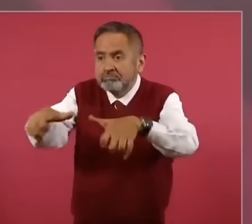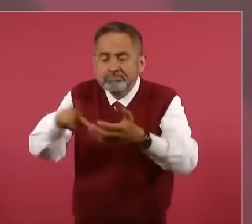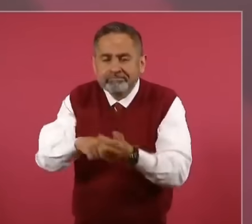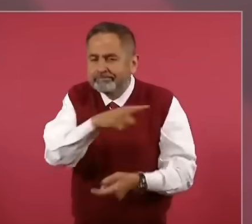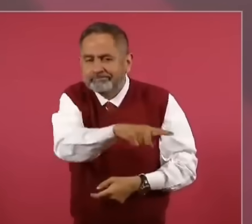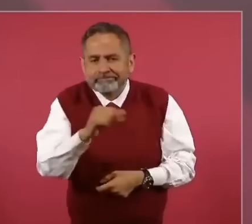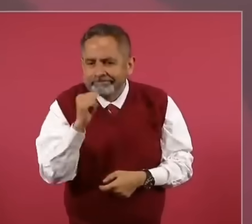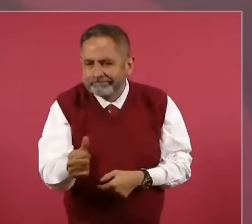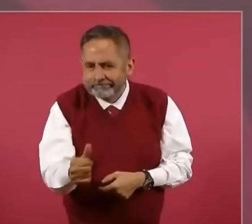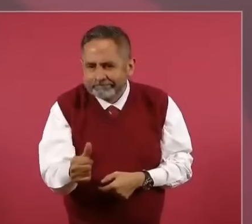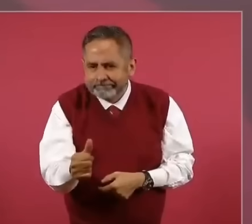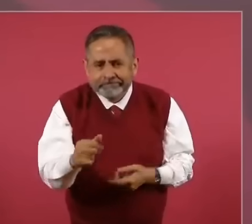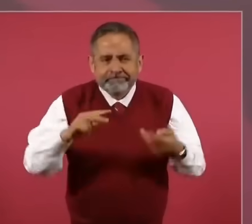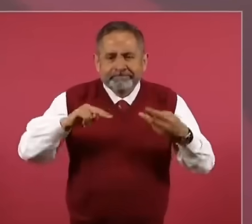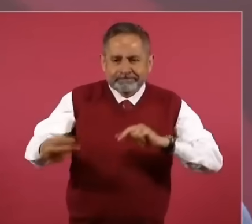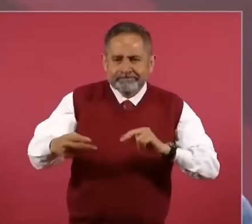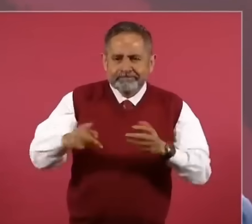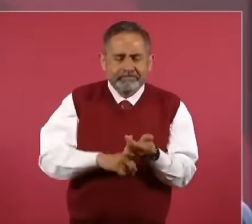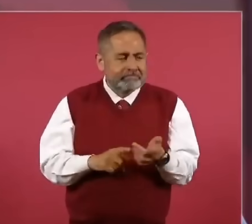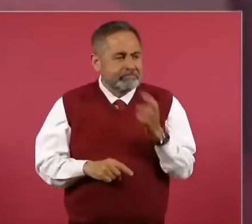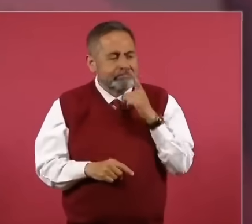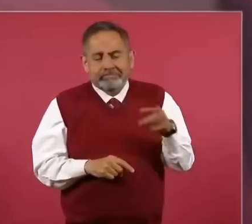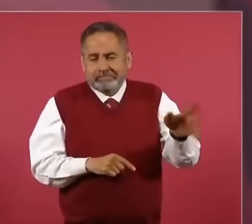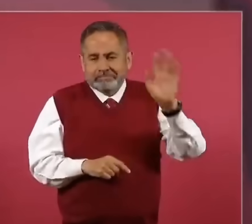Yo les diría que al contrario,